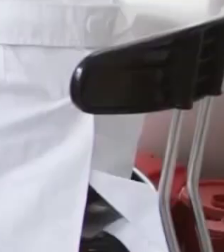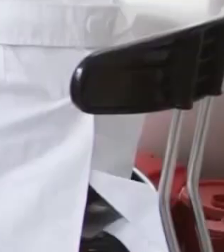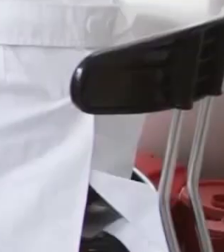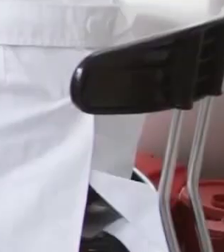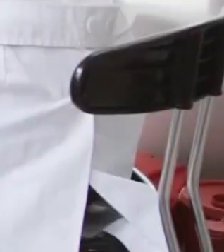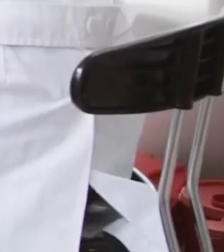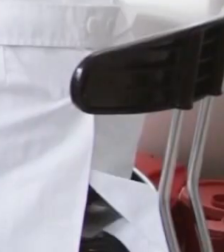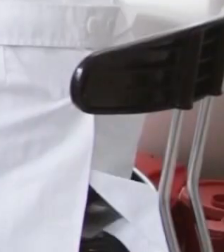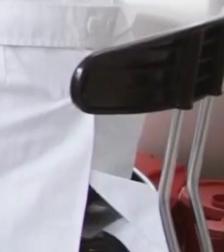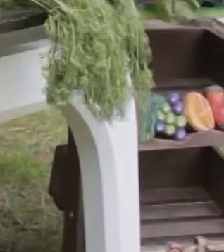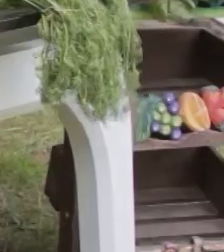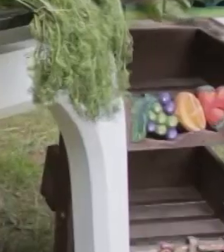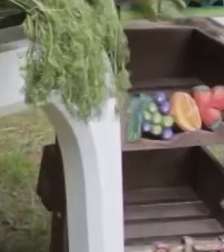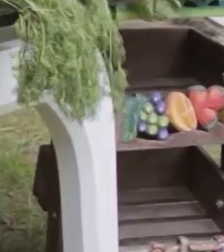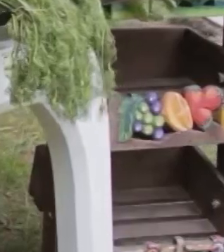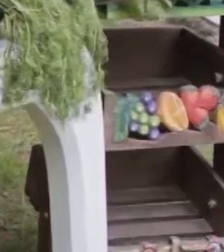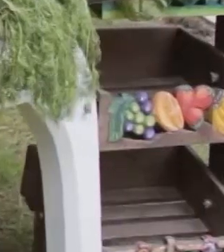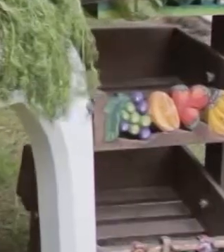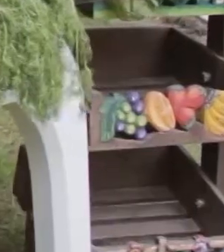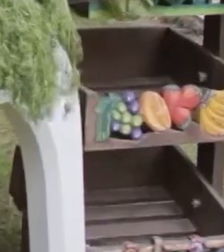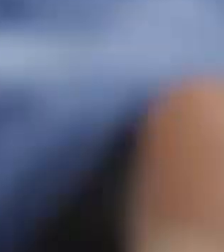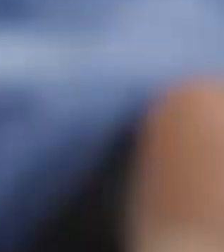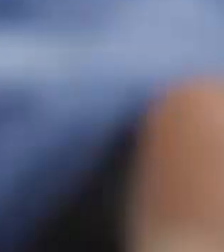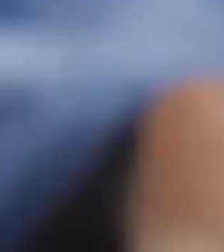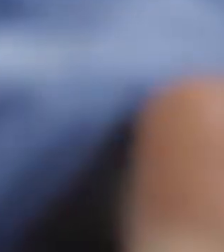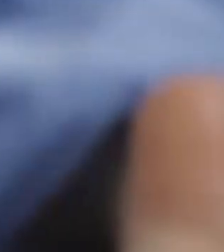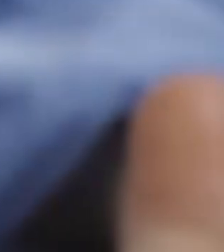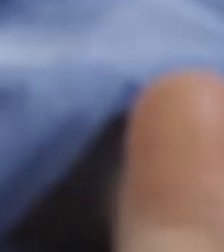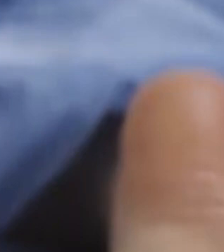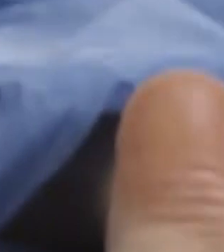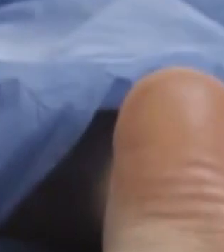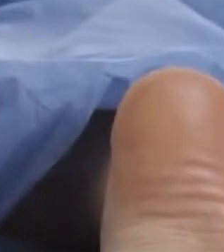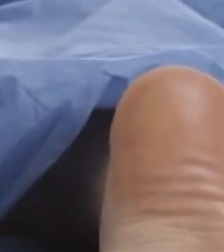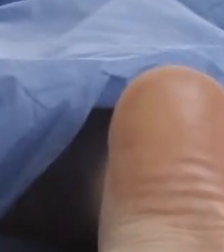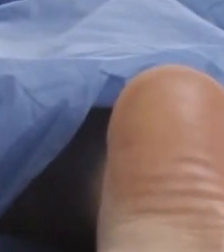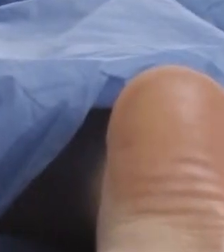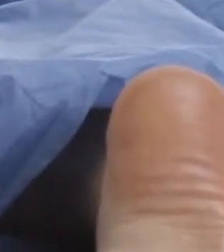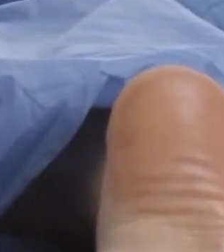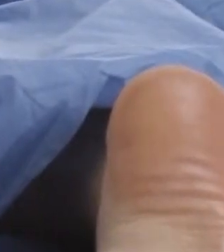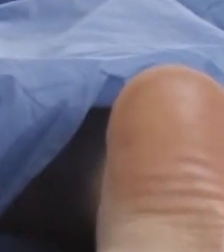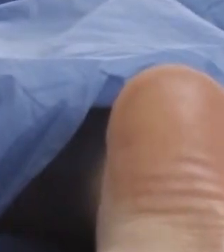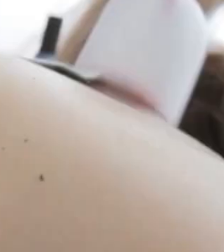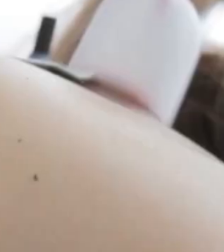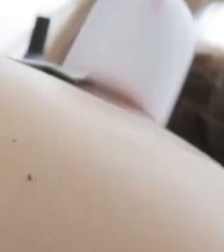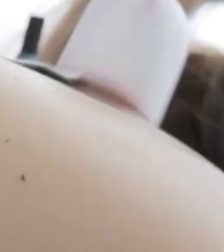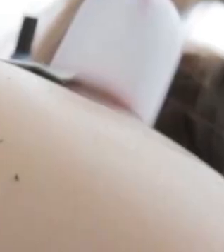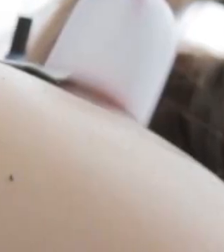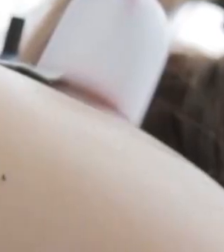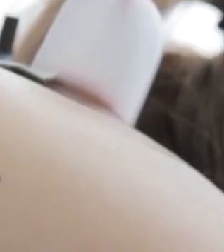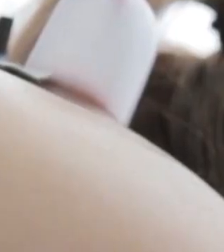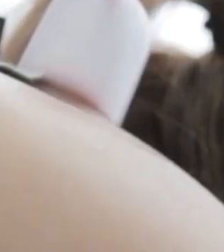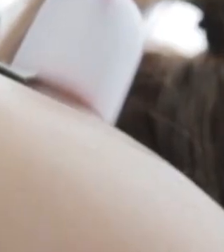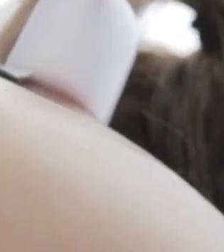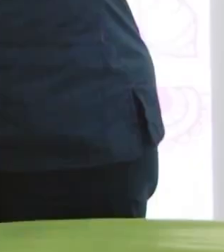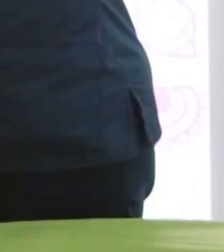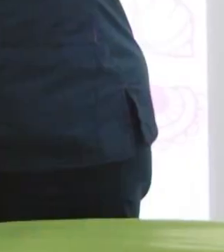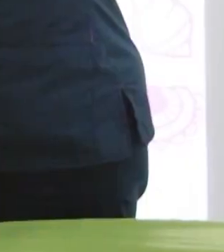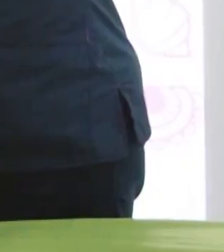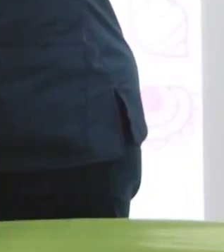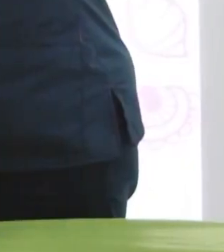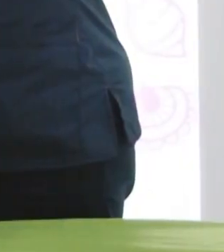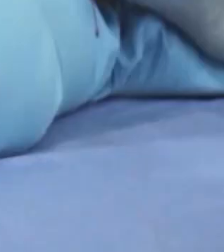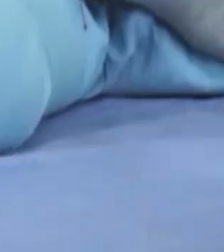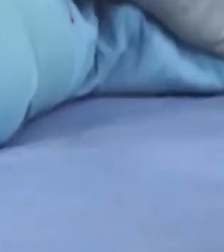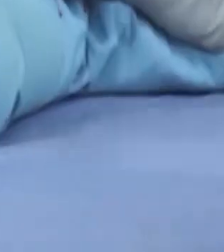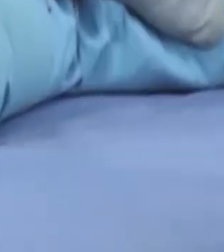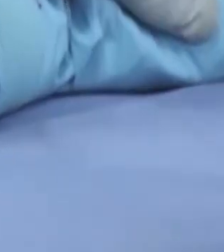ginecología integral y nutrición complementando los con distintas terapias que incluyen medicina china terapia